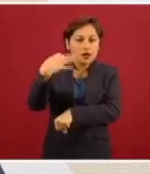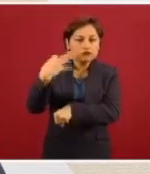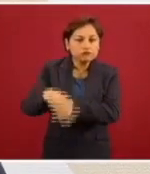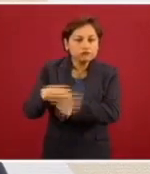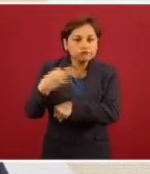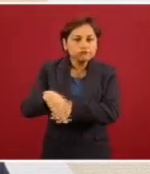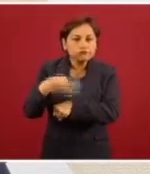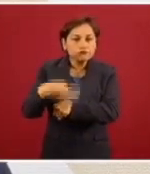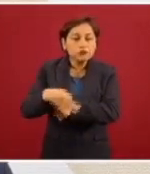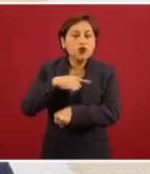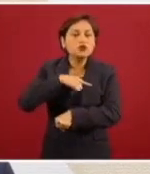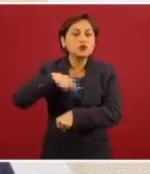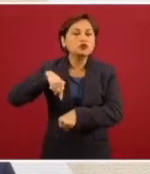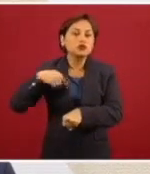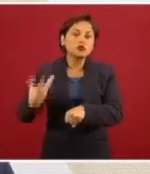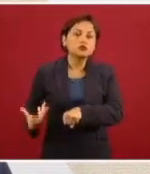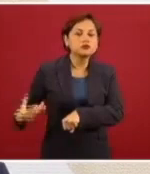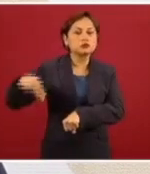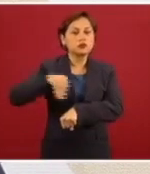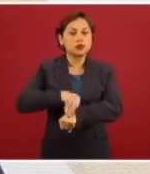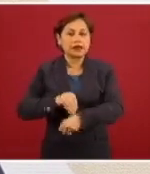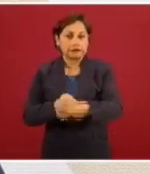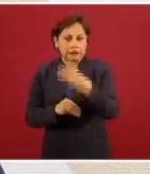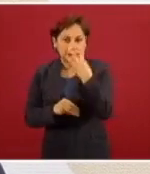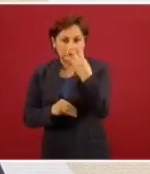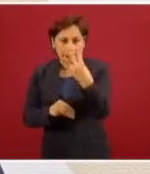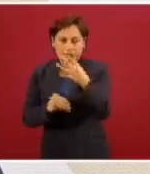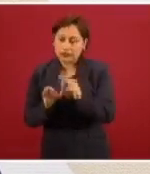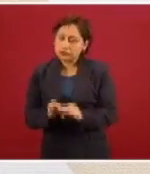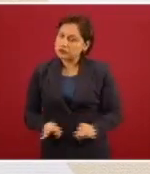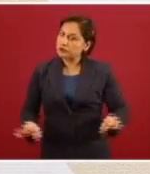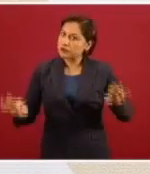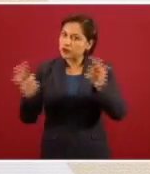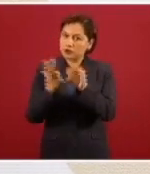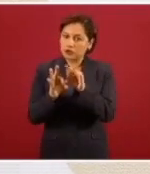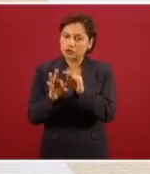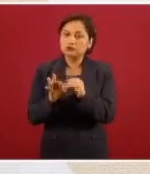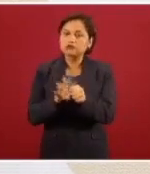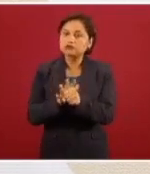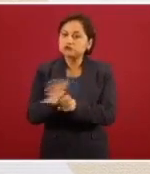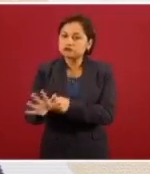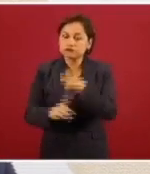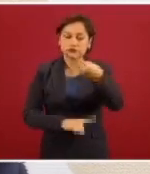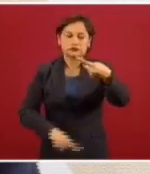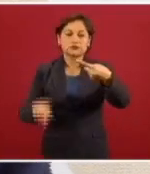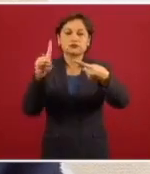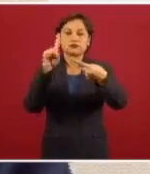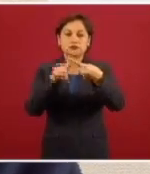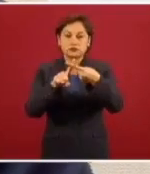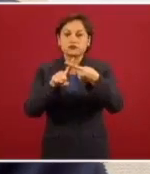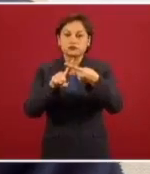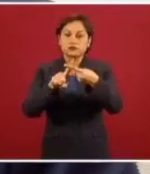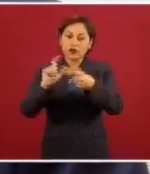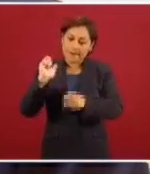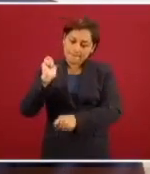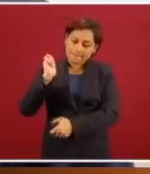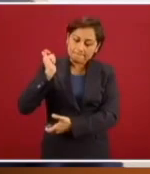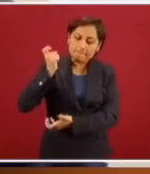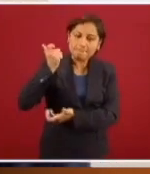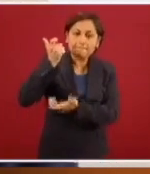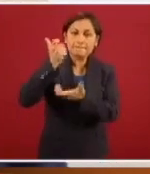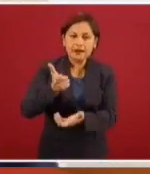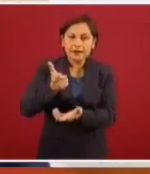tres elementos básicos: mayor inversión pública para el desarrollo